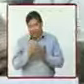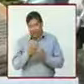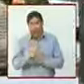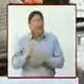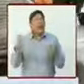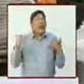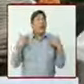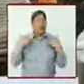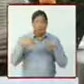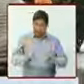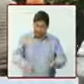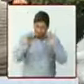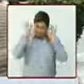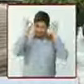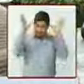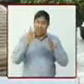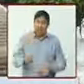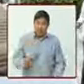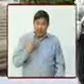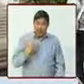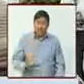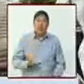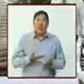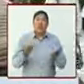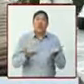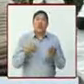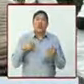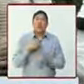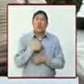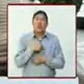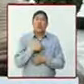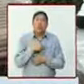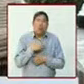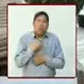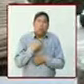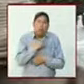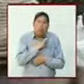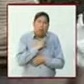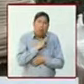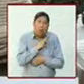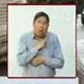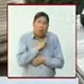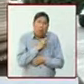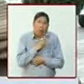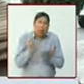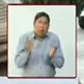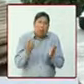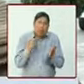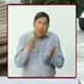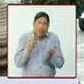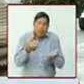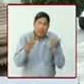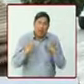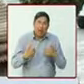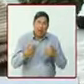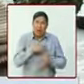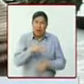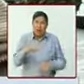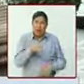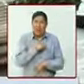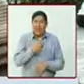Le tengo una sorpresa. Dígame. ¿Dónde estamos? ¿Se imagina? No me imagino. Lo único que me dijeron que venga por